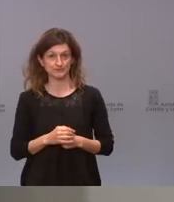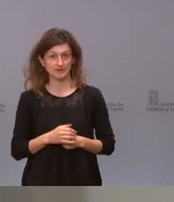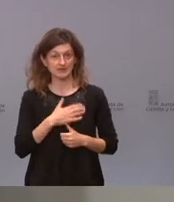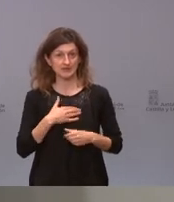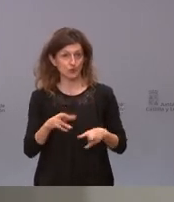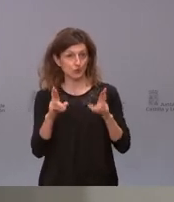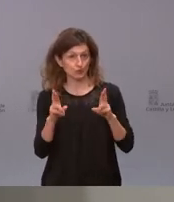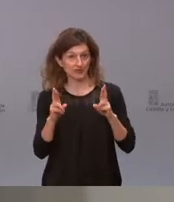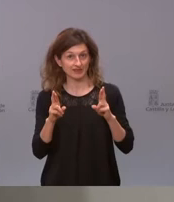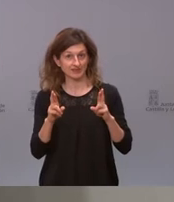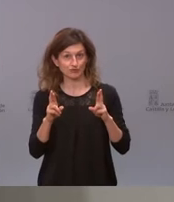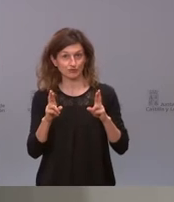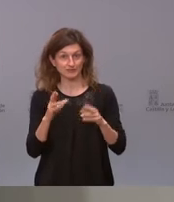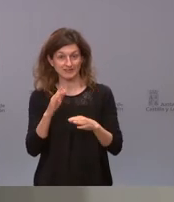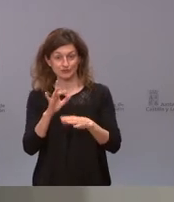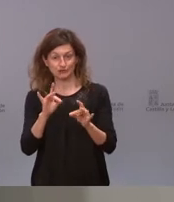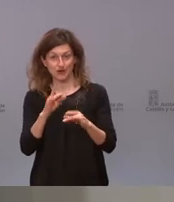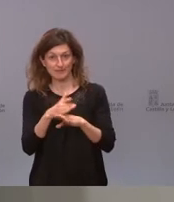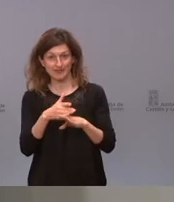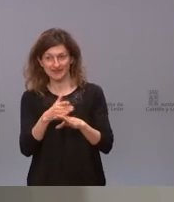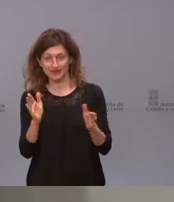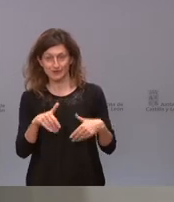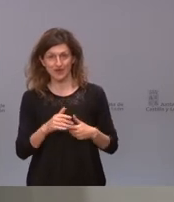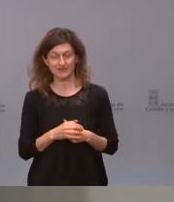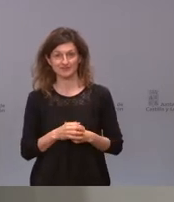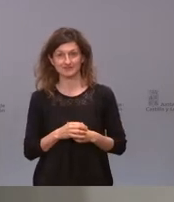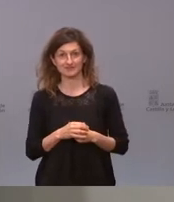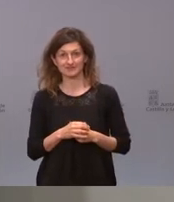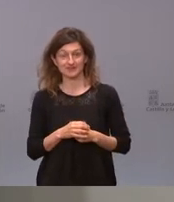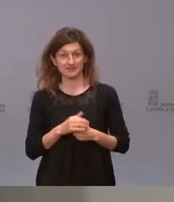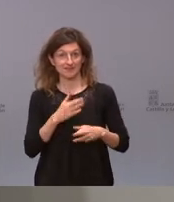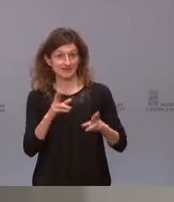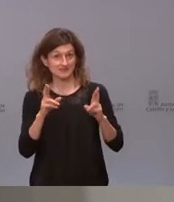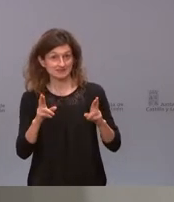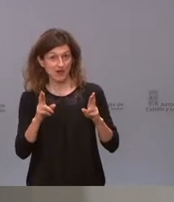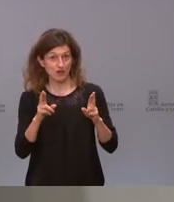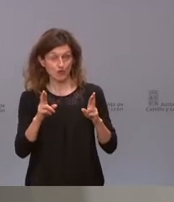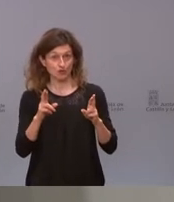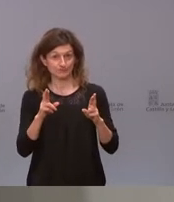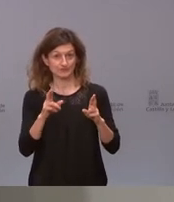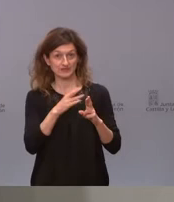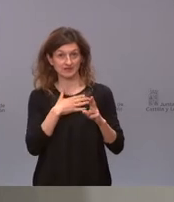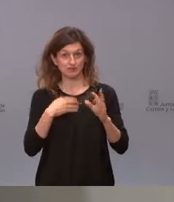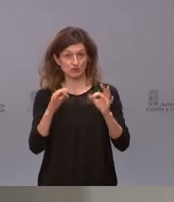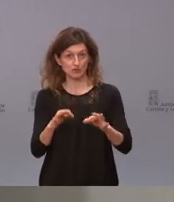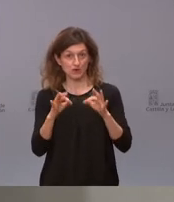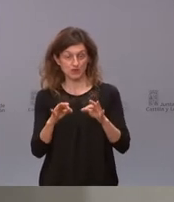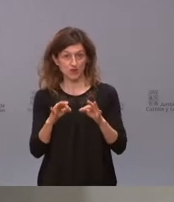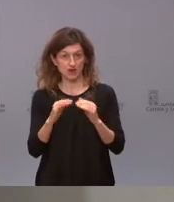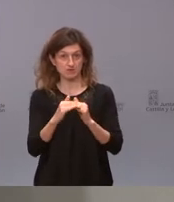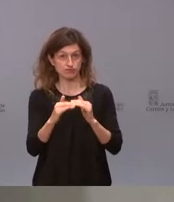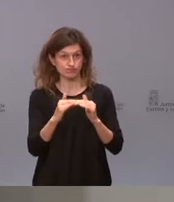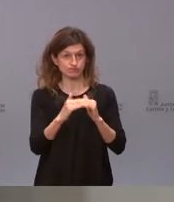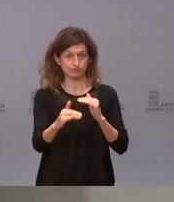cruzar los dedos tocar madera que aquí no hay pero pero deseo firmemente que nos quedemos en esa es en